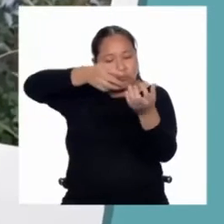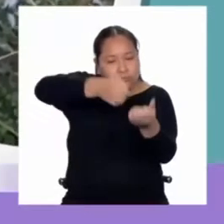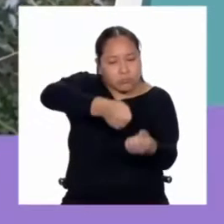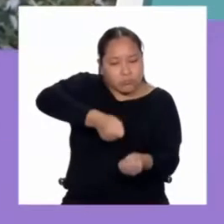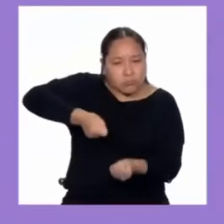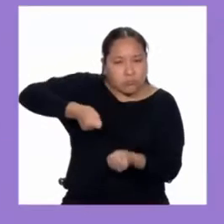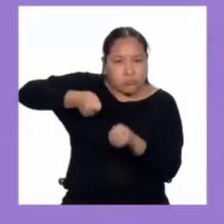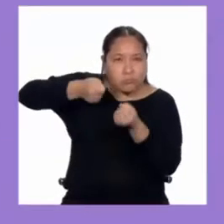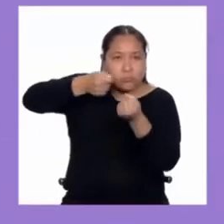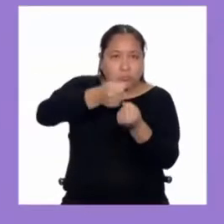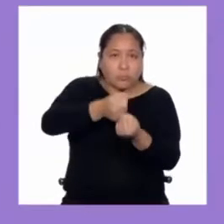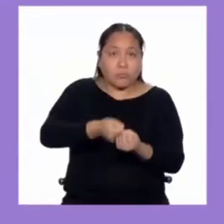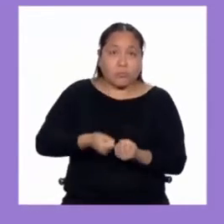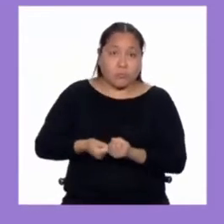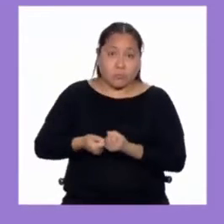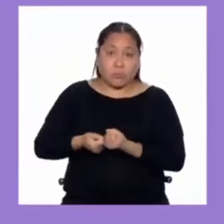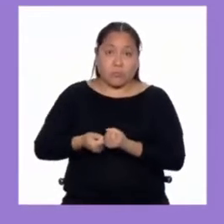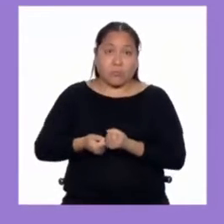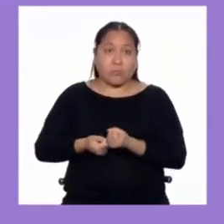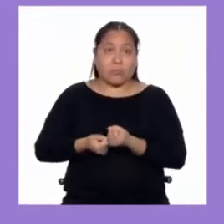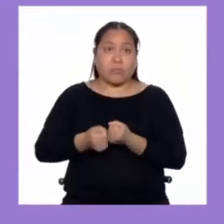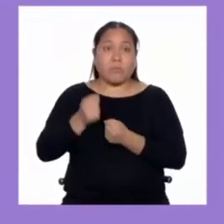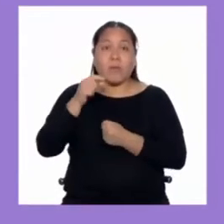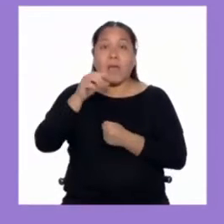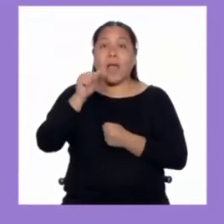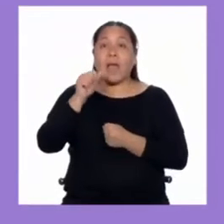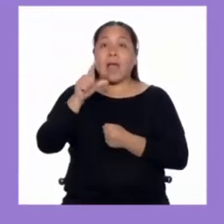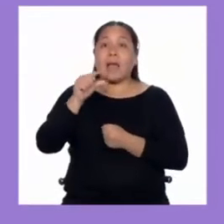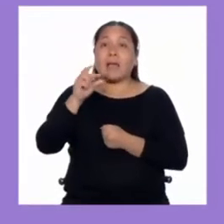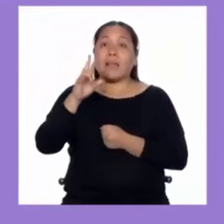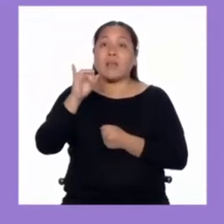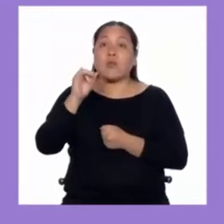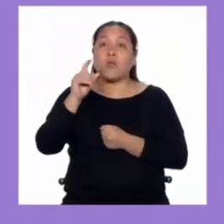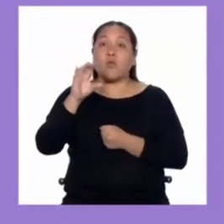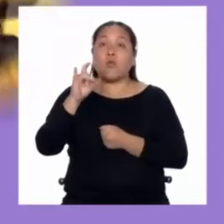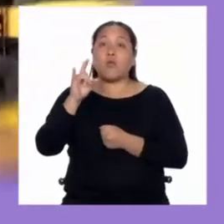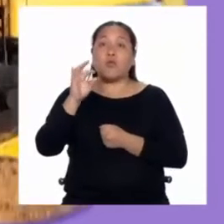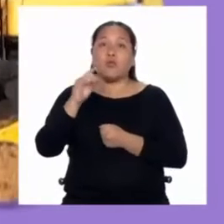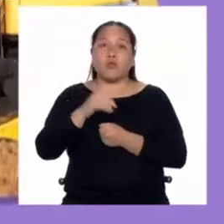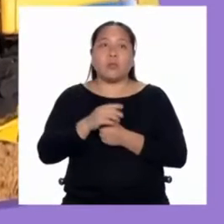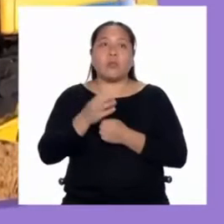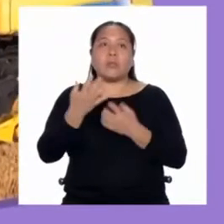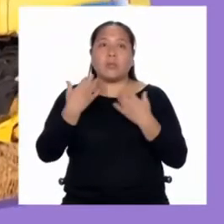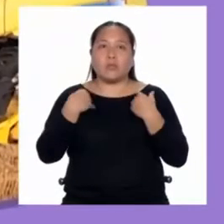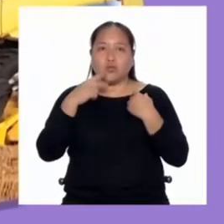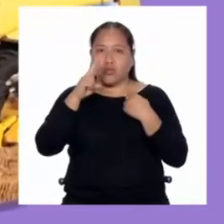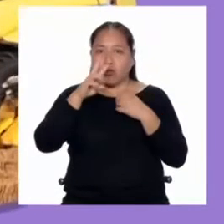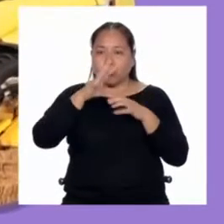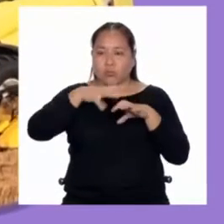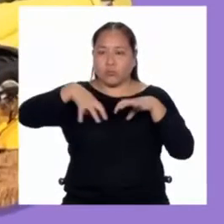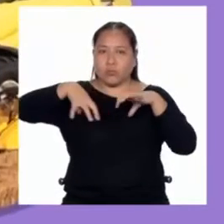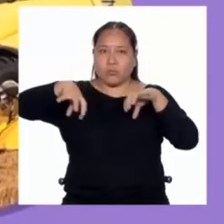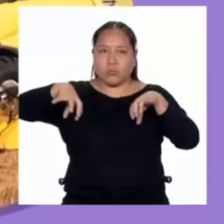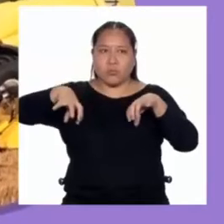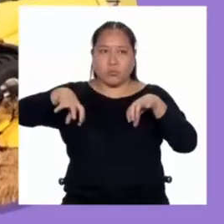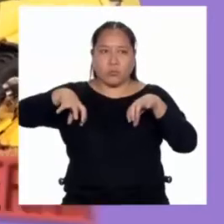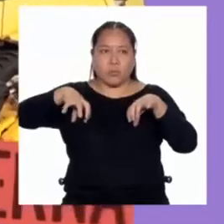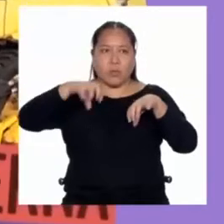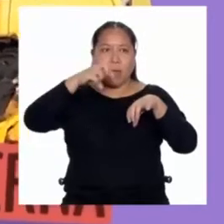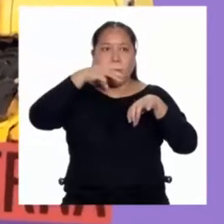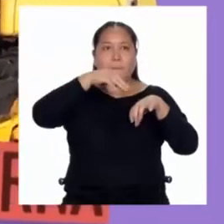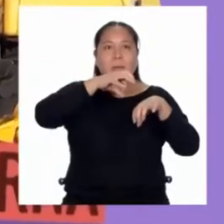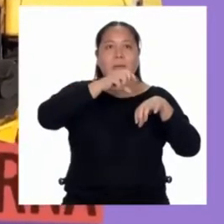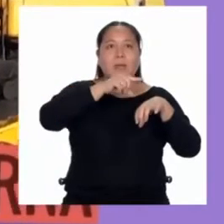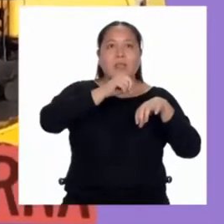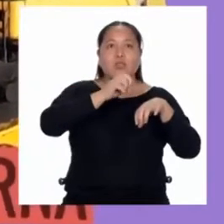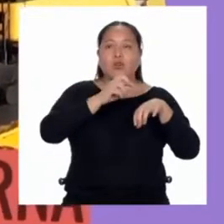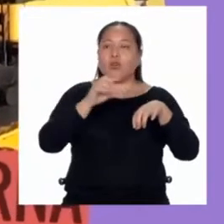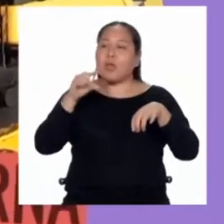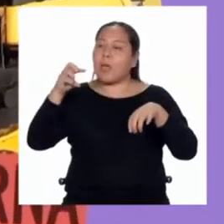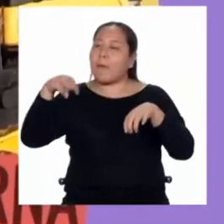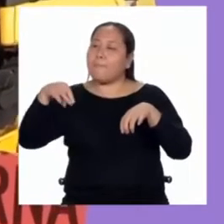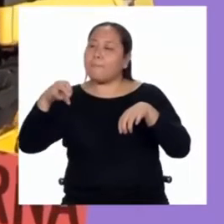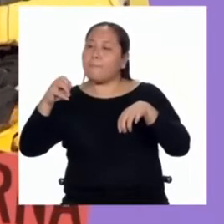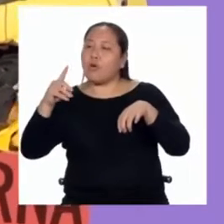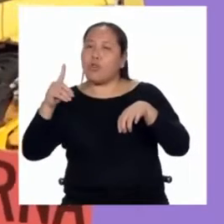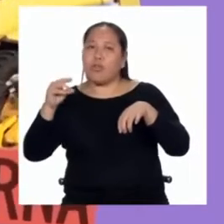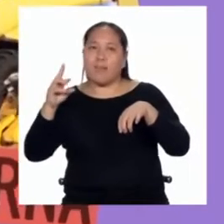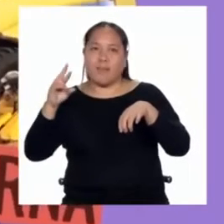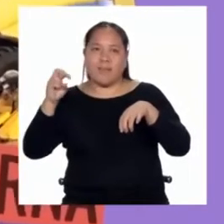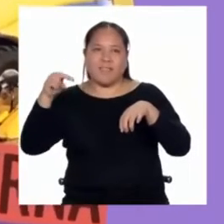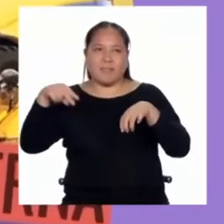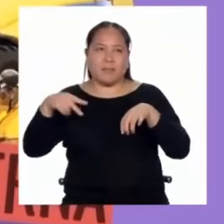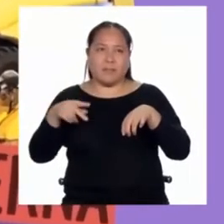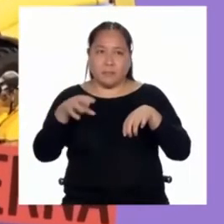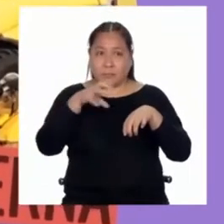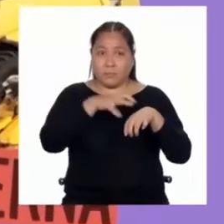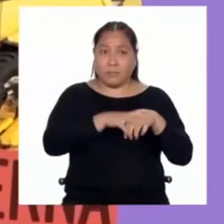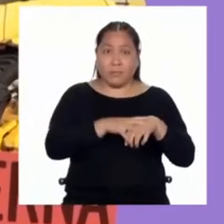agricultura. Con respecto a la agricultura, encontramos dos tipos, la migratoria y la moderna. Helga,